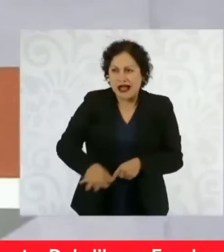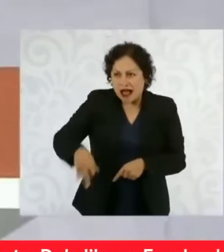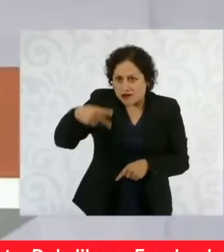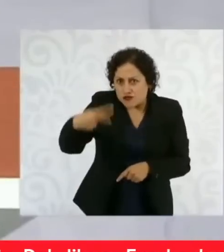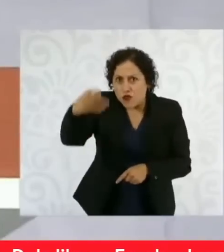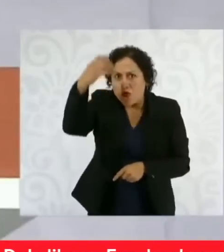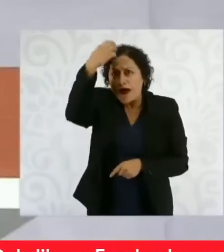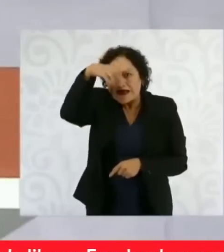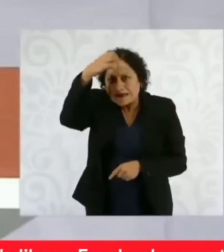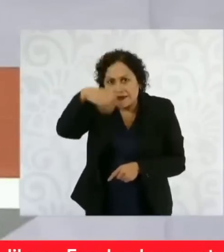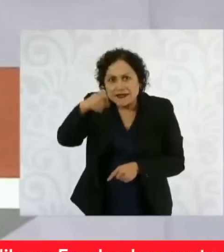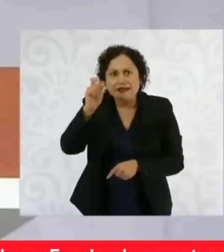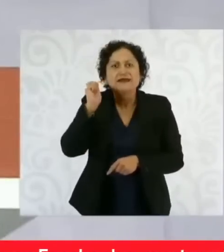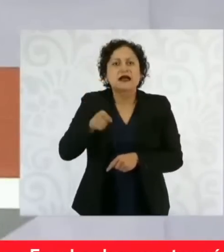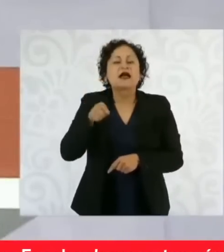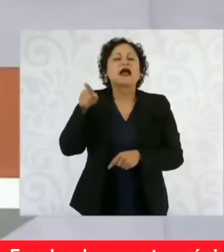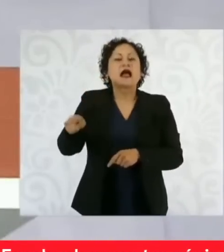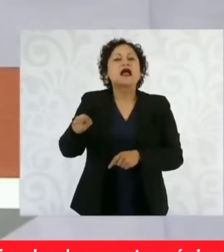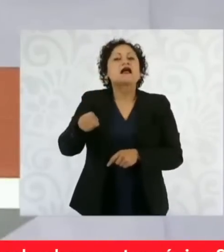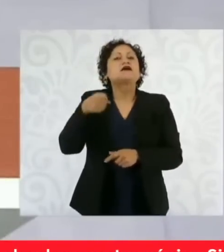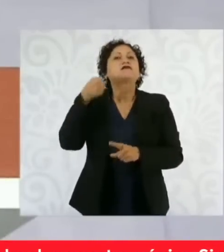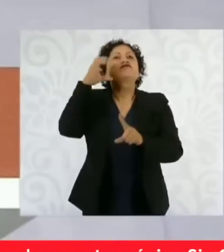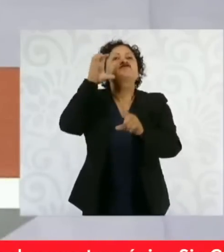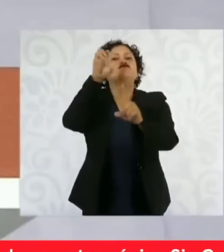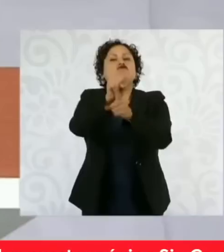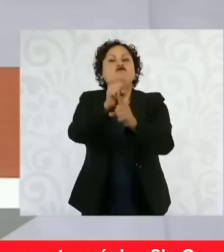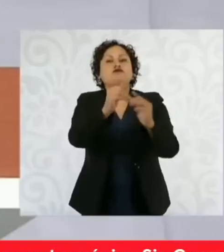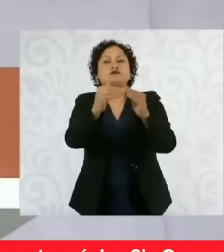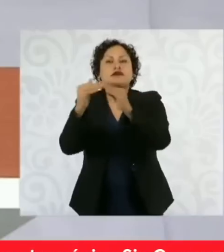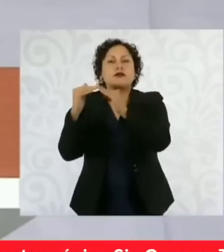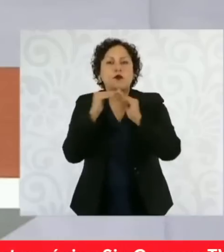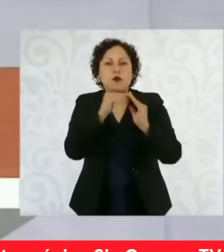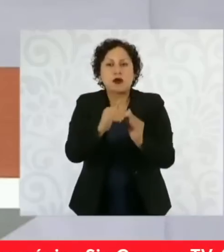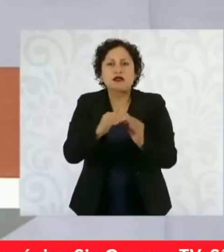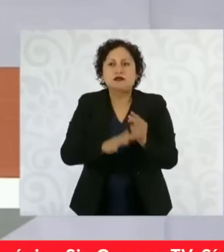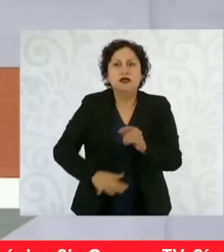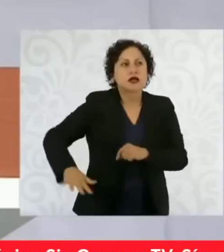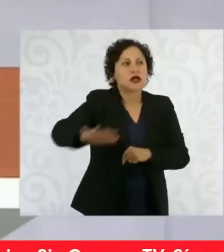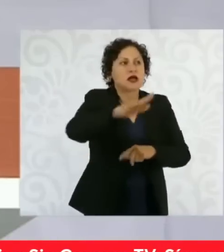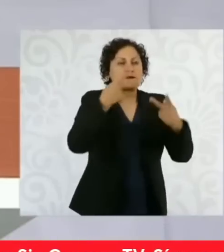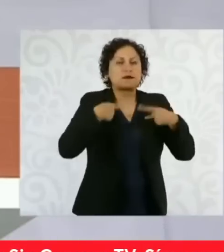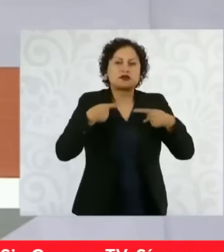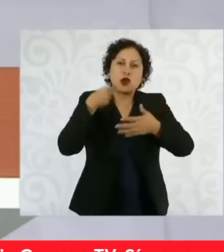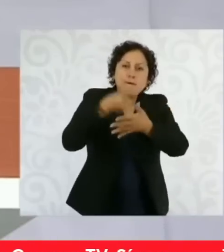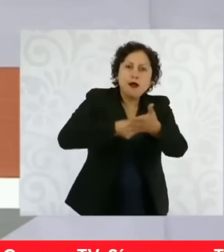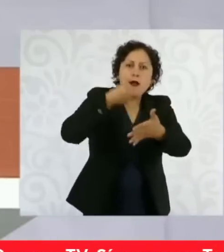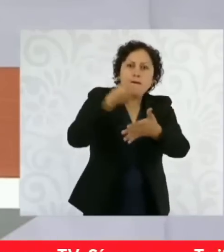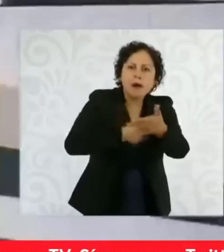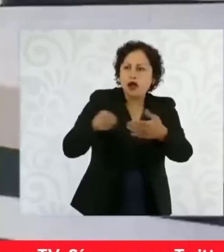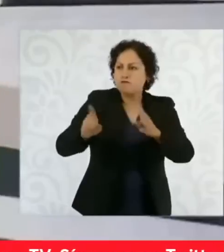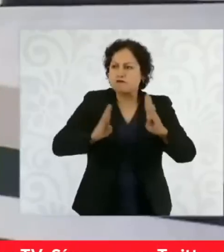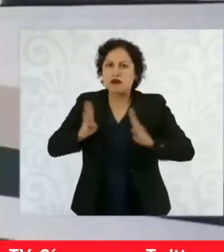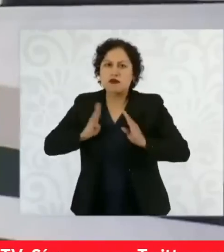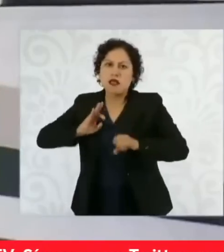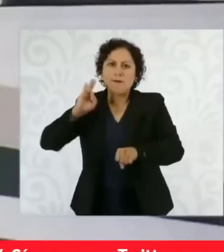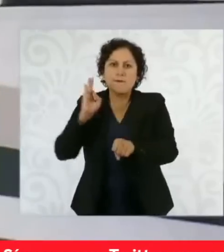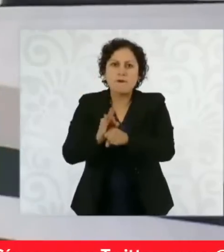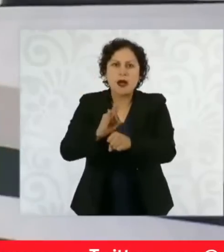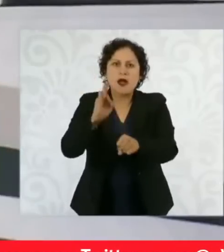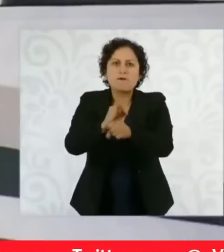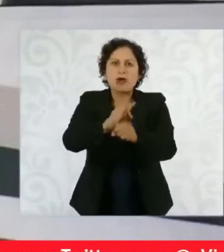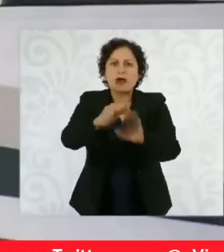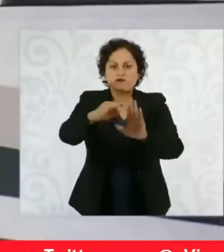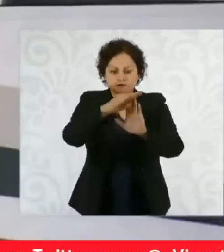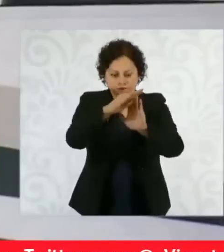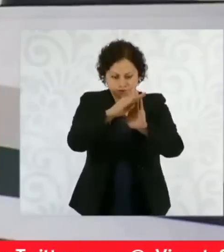la lucha por la democracia, la defensa del pueblo mismo por sus derechos. Y esos principios los han mantenido